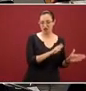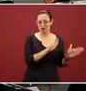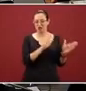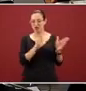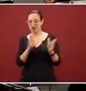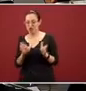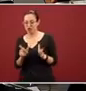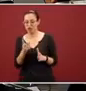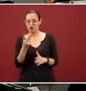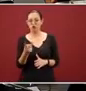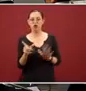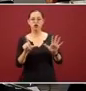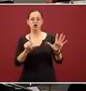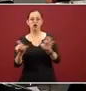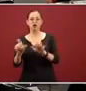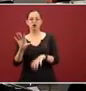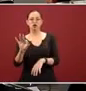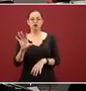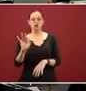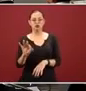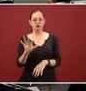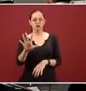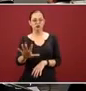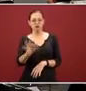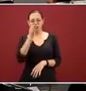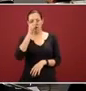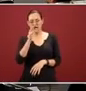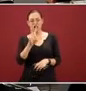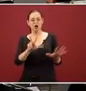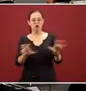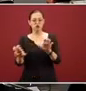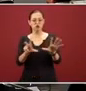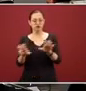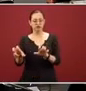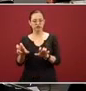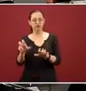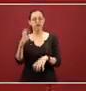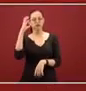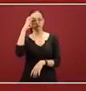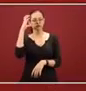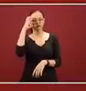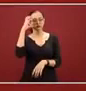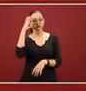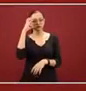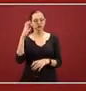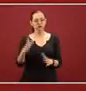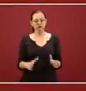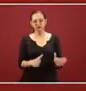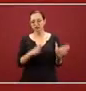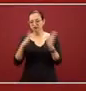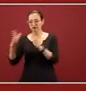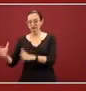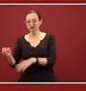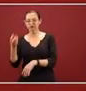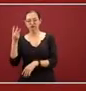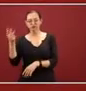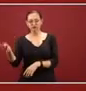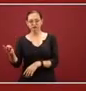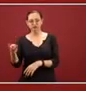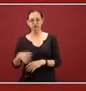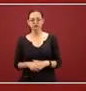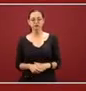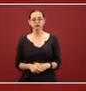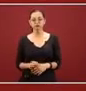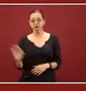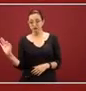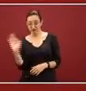hasta 745, casi 800 camas en la fase 3, que en caso de